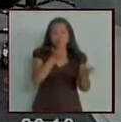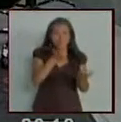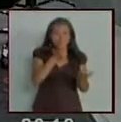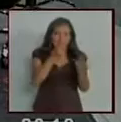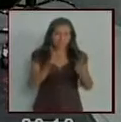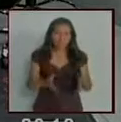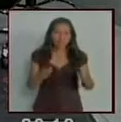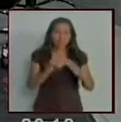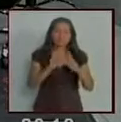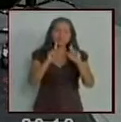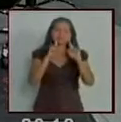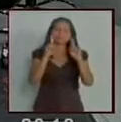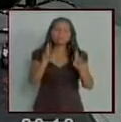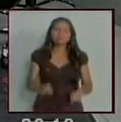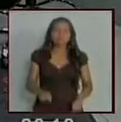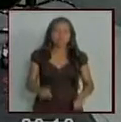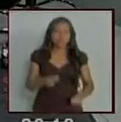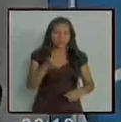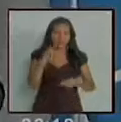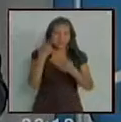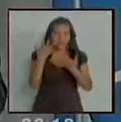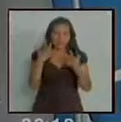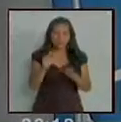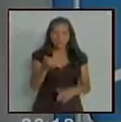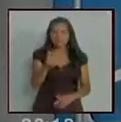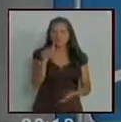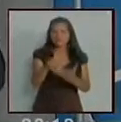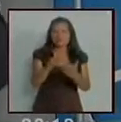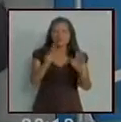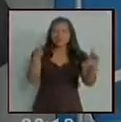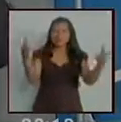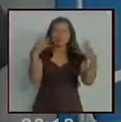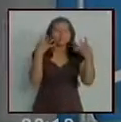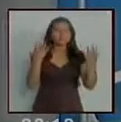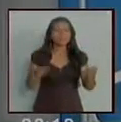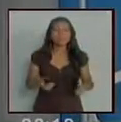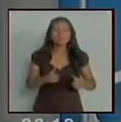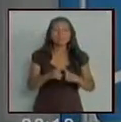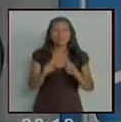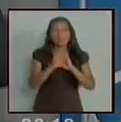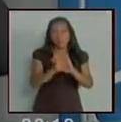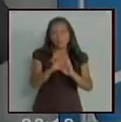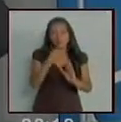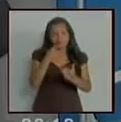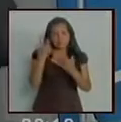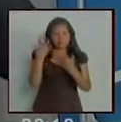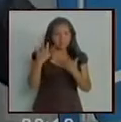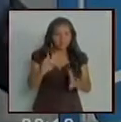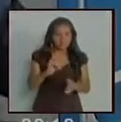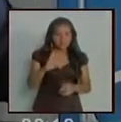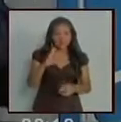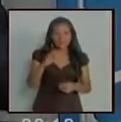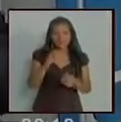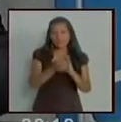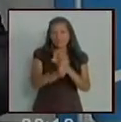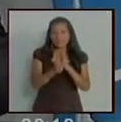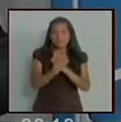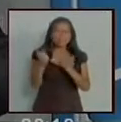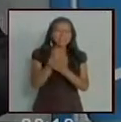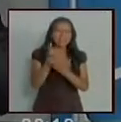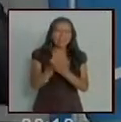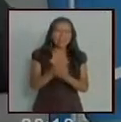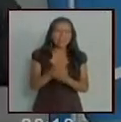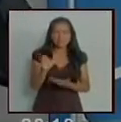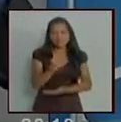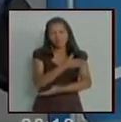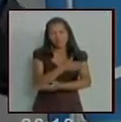periodistas, una consulta en vivo ante 10 millones de bolivianos que nos ven. En mi caso, por ejemplo, a ver, yo acostumbro a escuchar